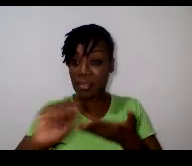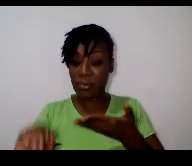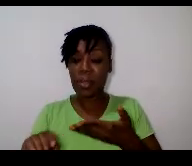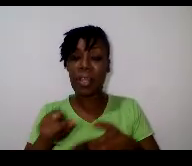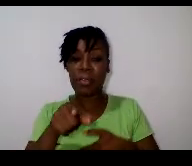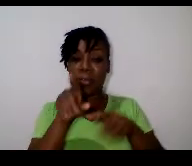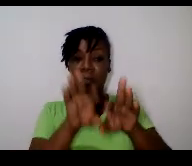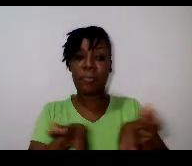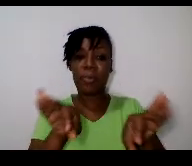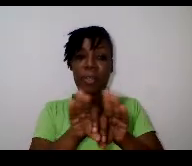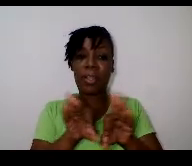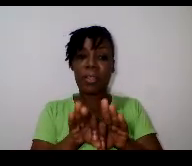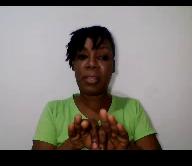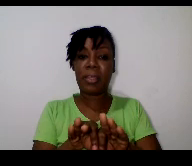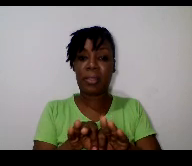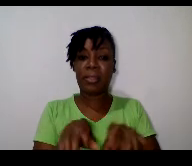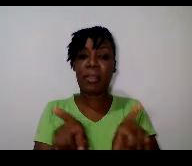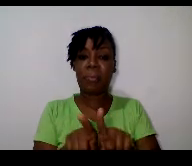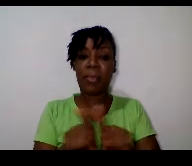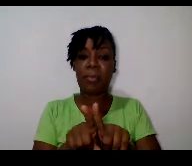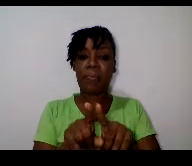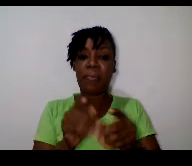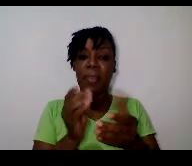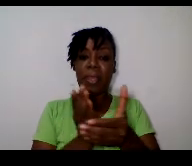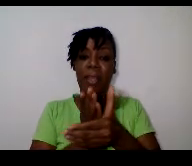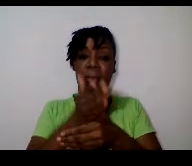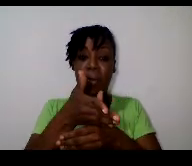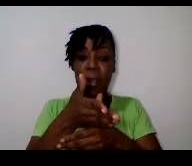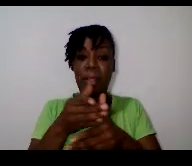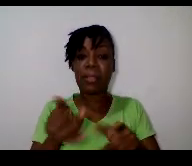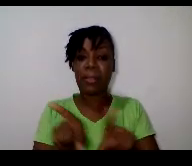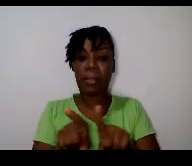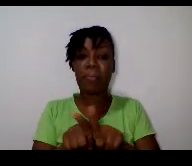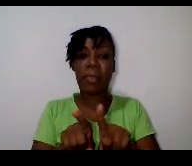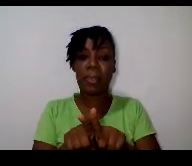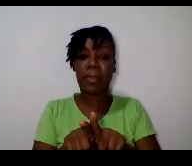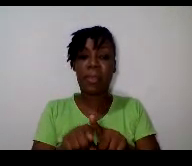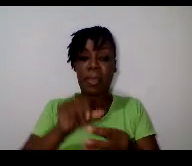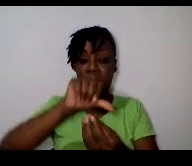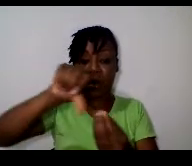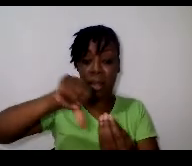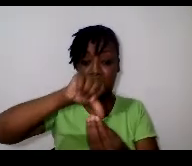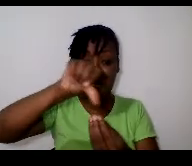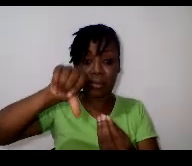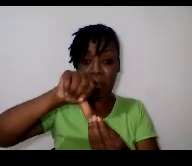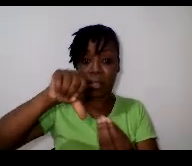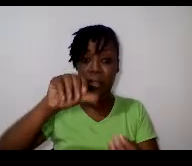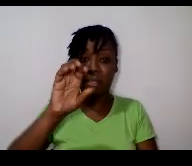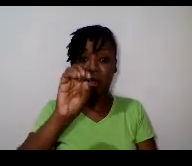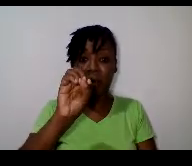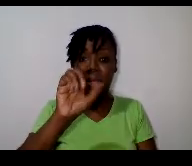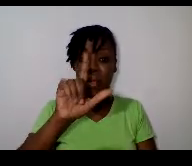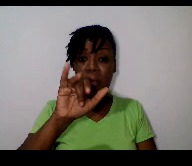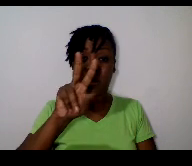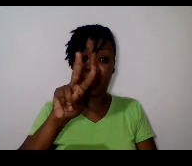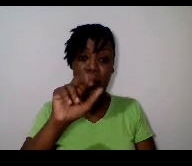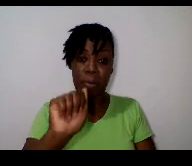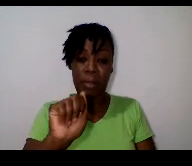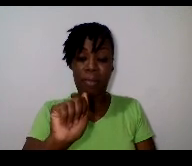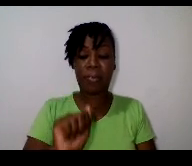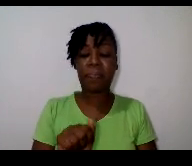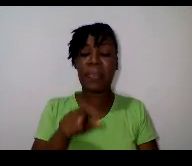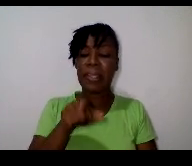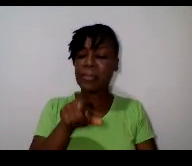el aguacate y el aceite de oliva. Muchas veces pensamos que es mucho más fácil freír cosas,